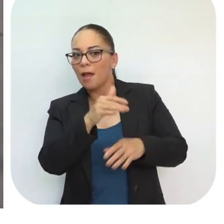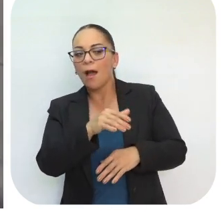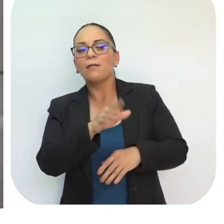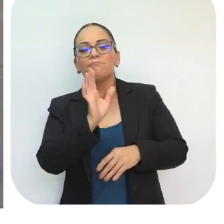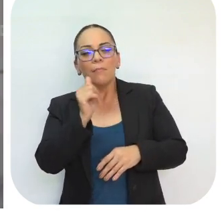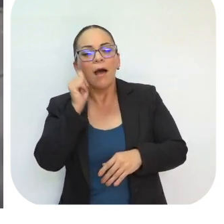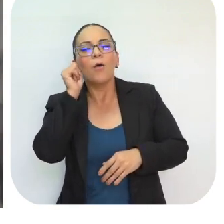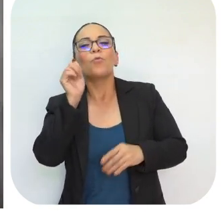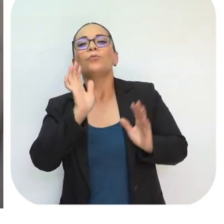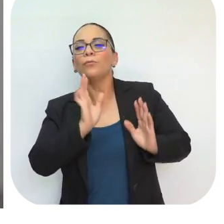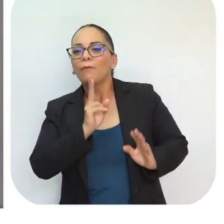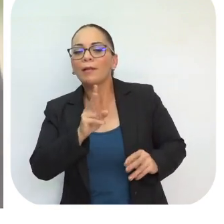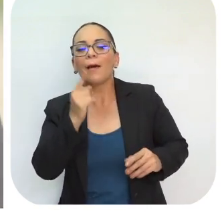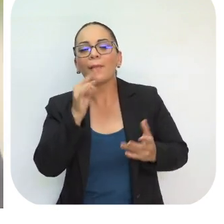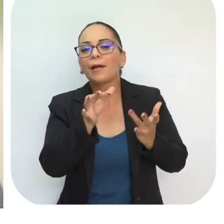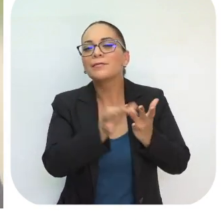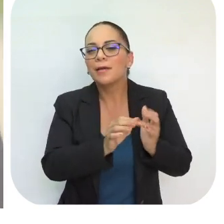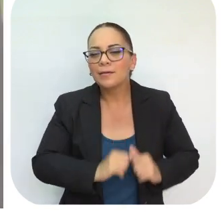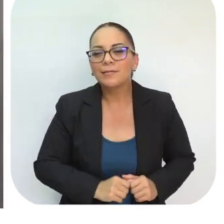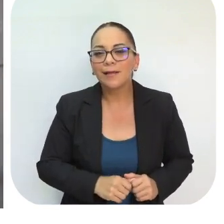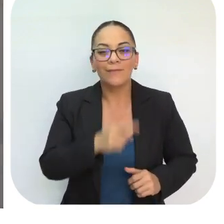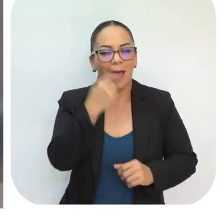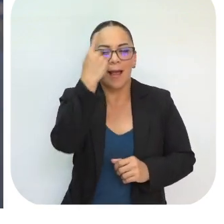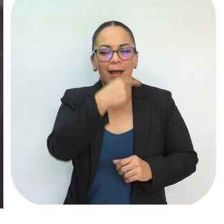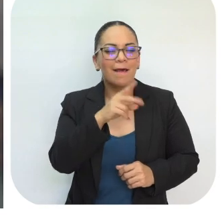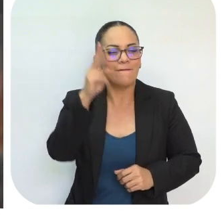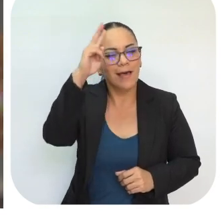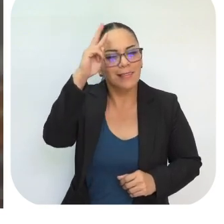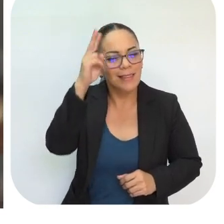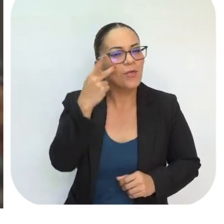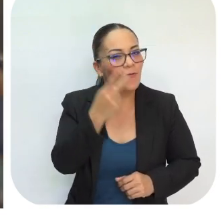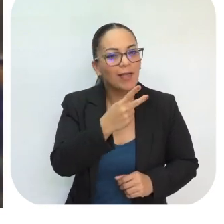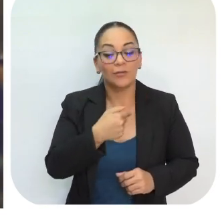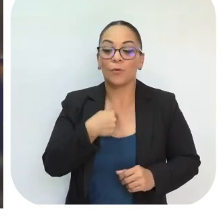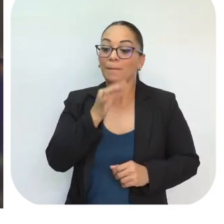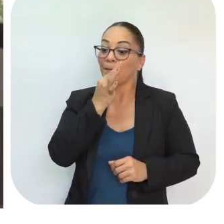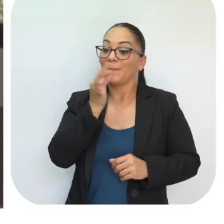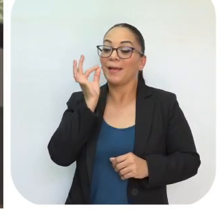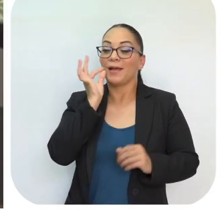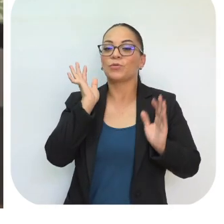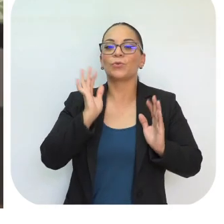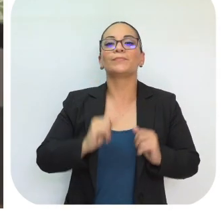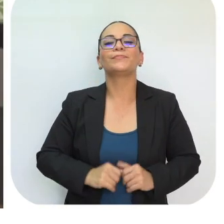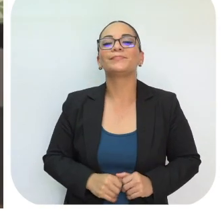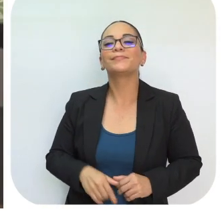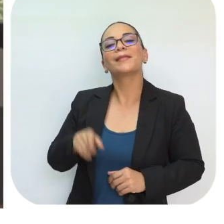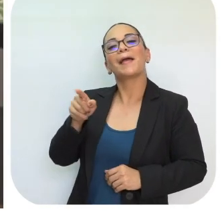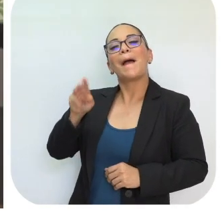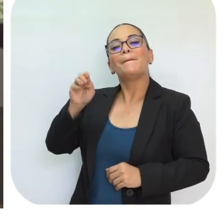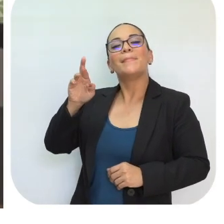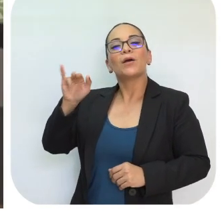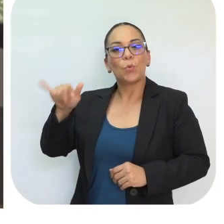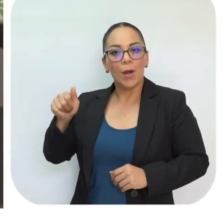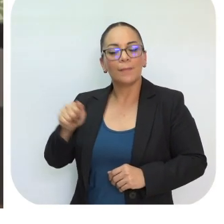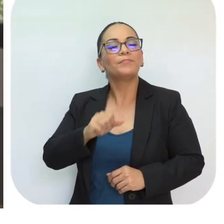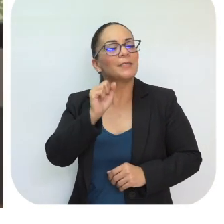casarse. ¿Ah? Vea la cara de bandido que pone. Bueno, yo me callo. Doña Maruja.